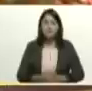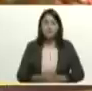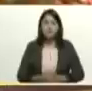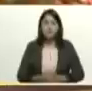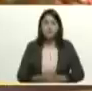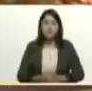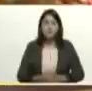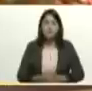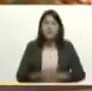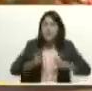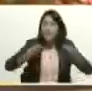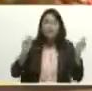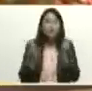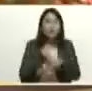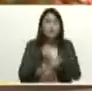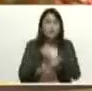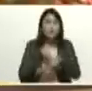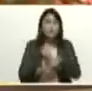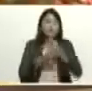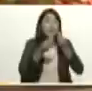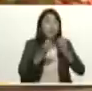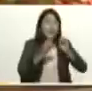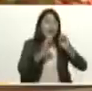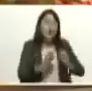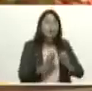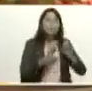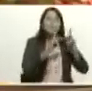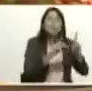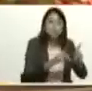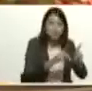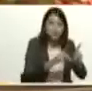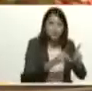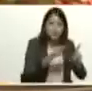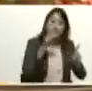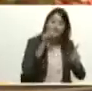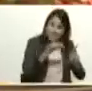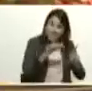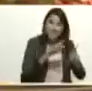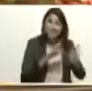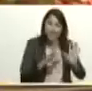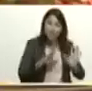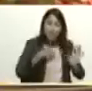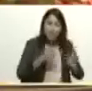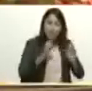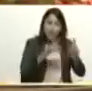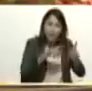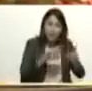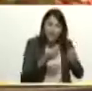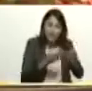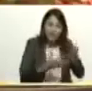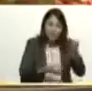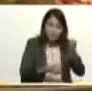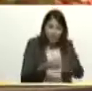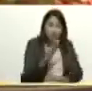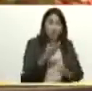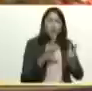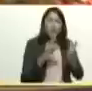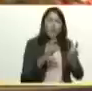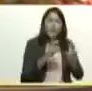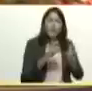y las convirtamos en oportunidad para construir lo nuevo, lo